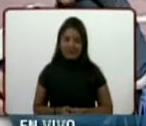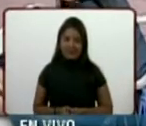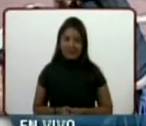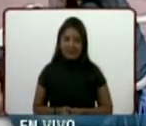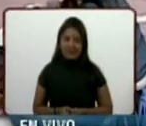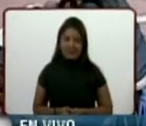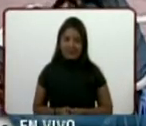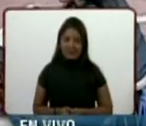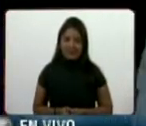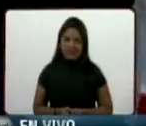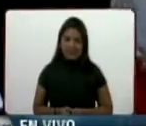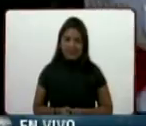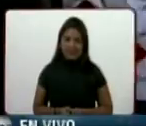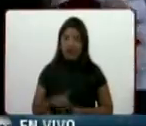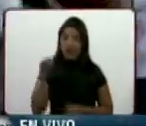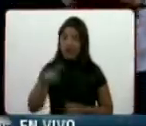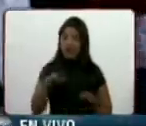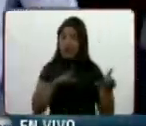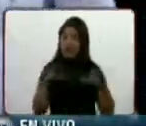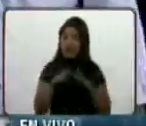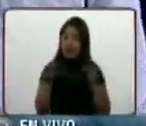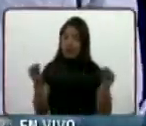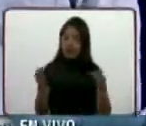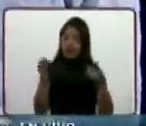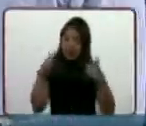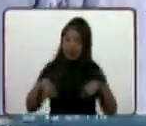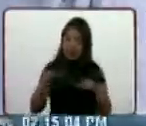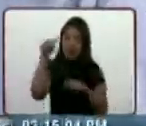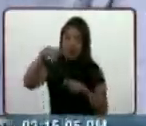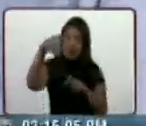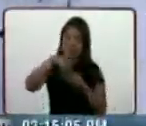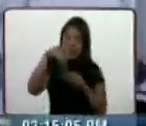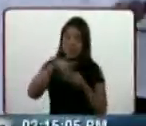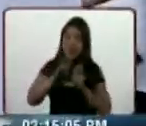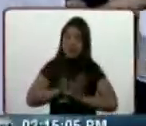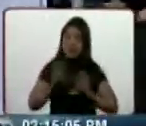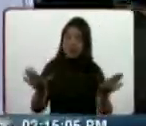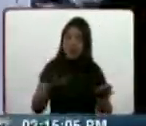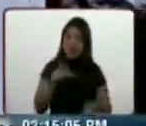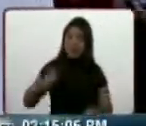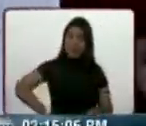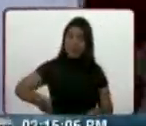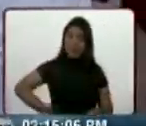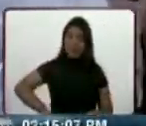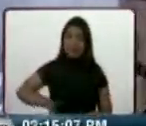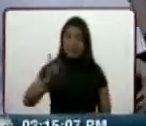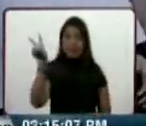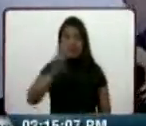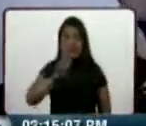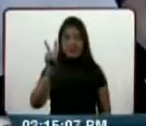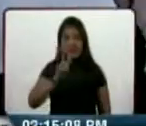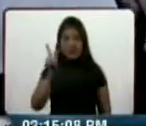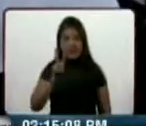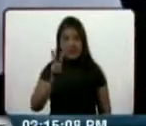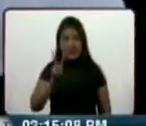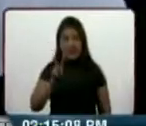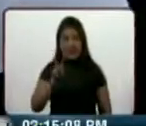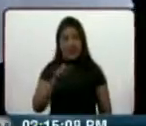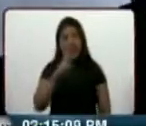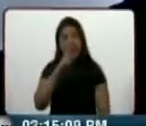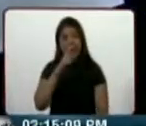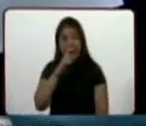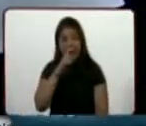¿Todo listo acá? En este centro de votación, una vez que el presidente de la República Bolivariana de Venezuela, Nicolás Maduro,